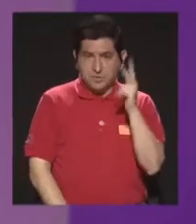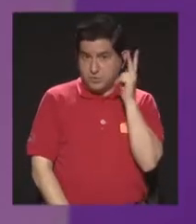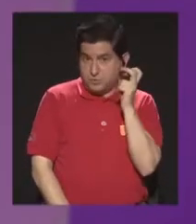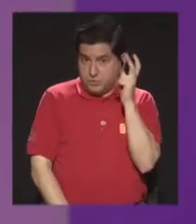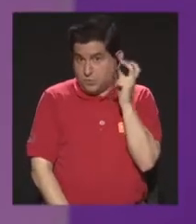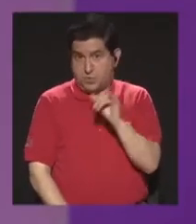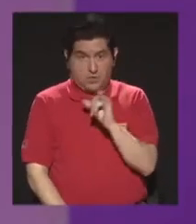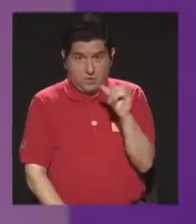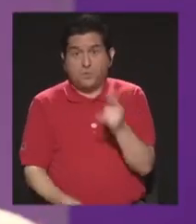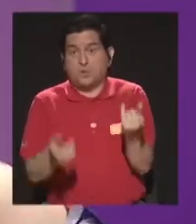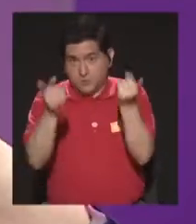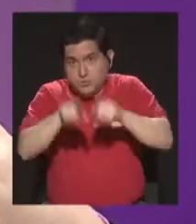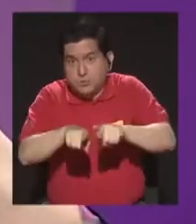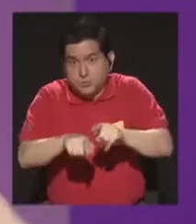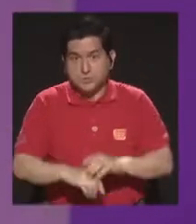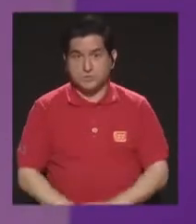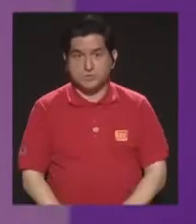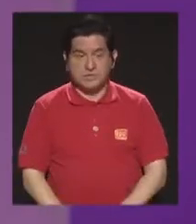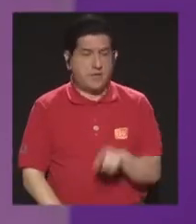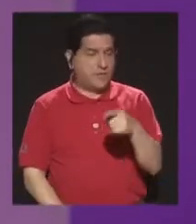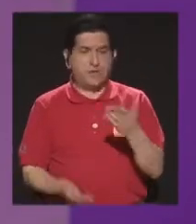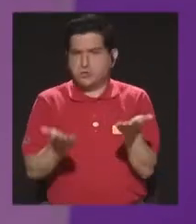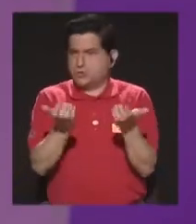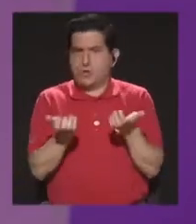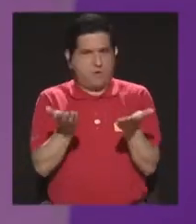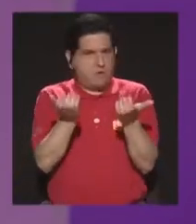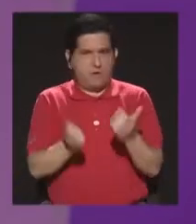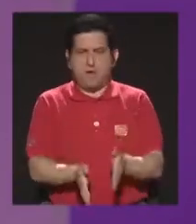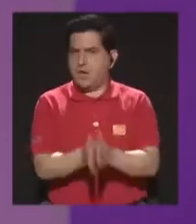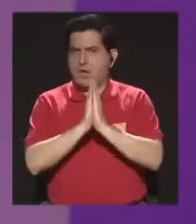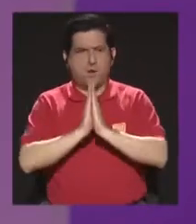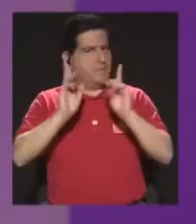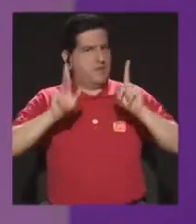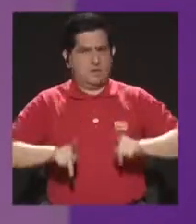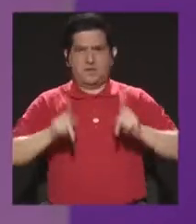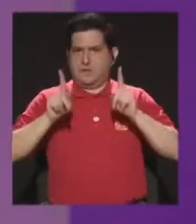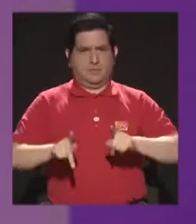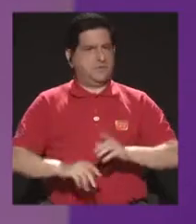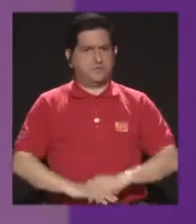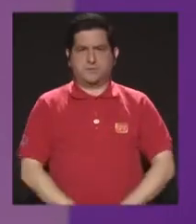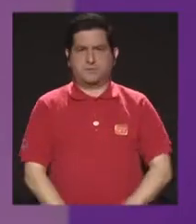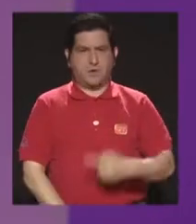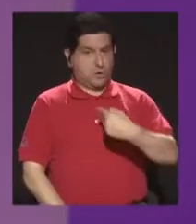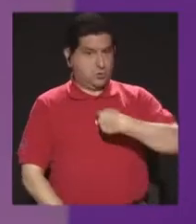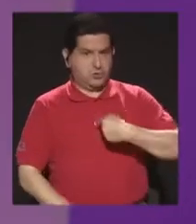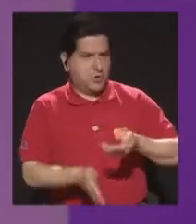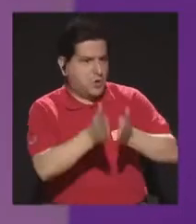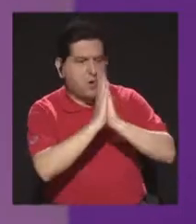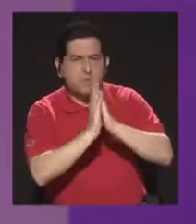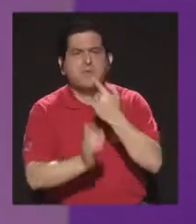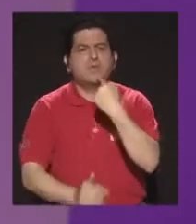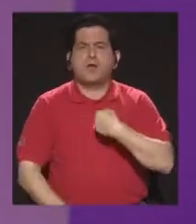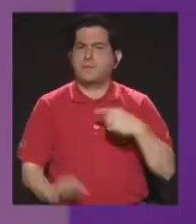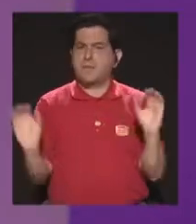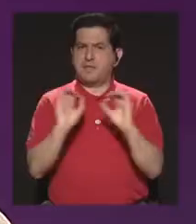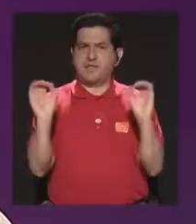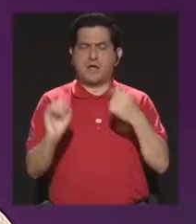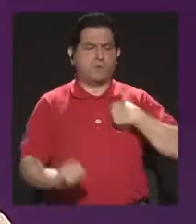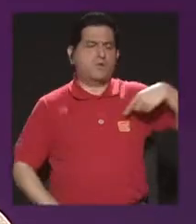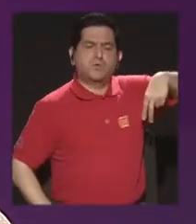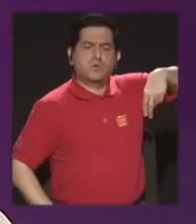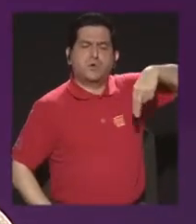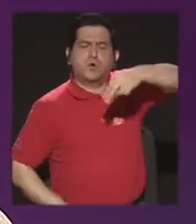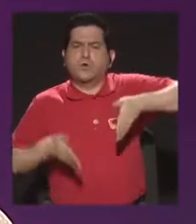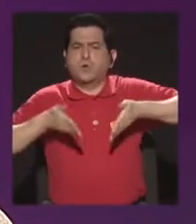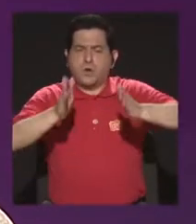porque pasa, que es no deseado y no solicitado. Yo no pido que me digan nada cuando voy caminando por la